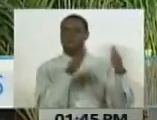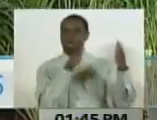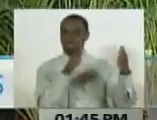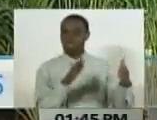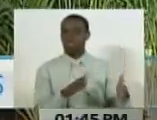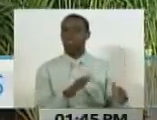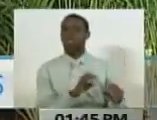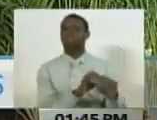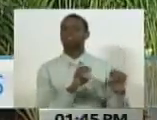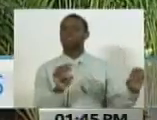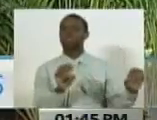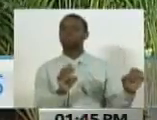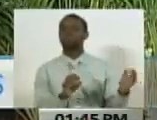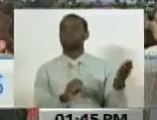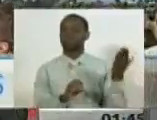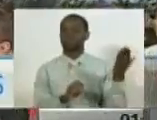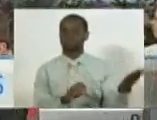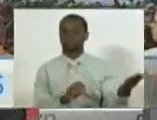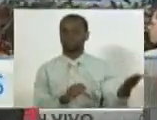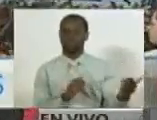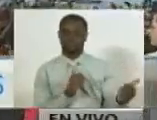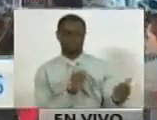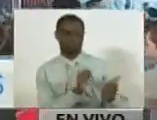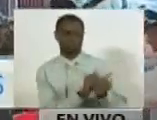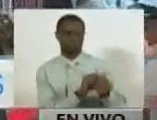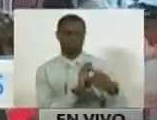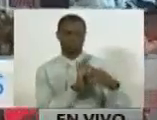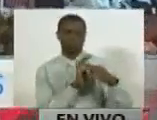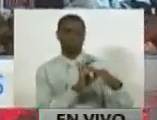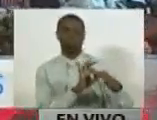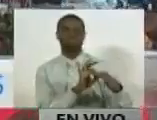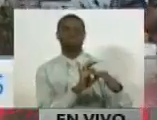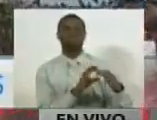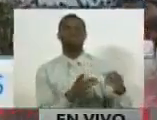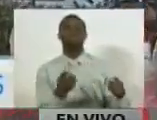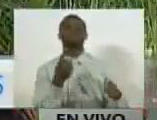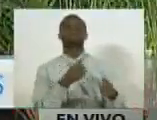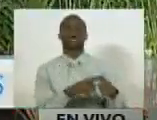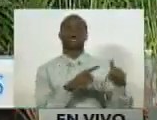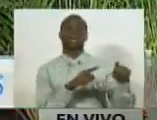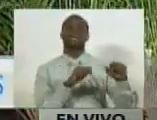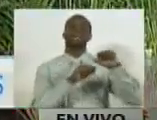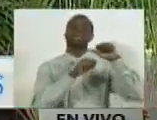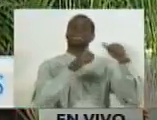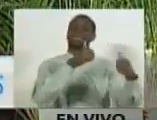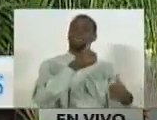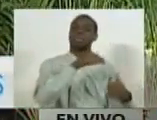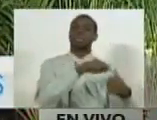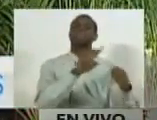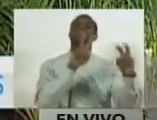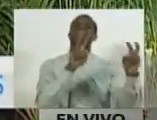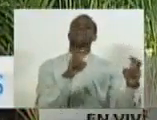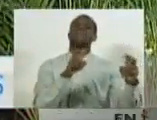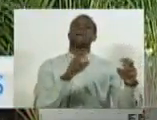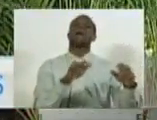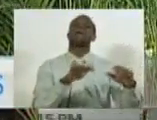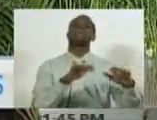Popular para la Educación, camarada, y vicepresidente para el desarrollo de las